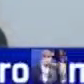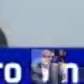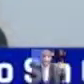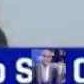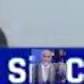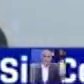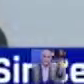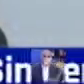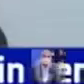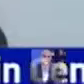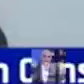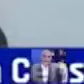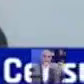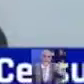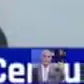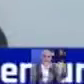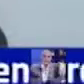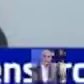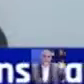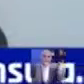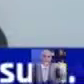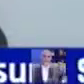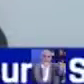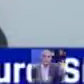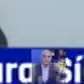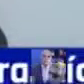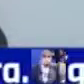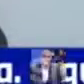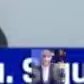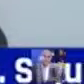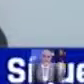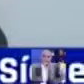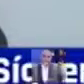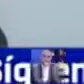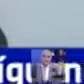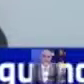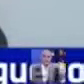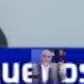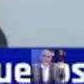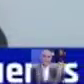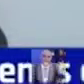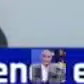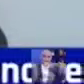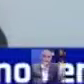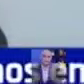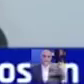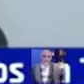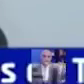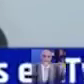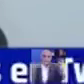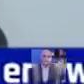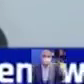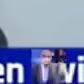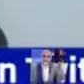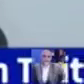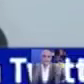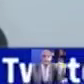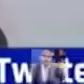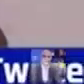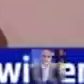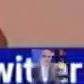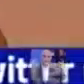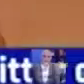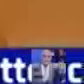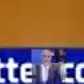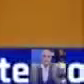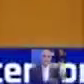PAN. Ya estuvo buscando ahí la cara después del calderonato, porque Calderón